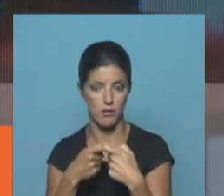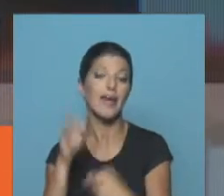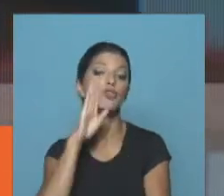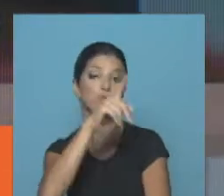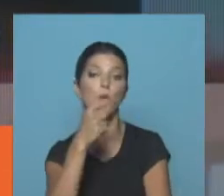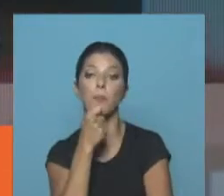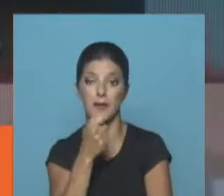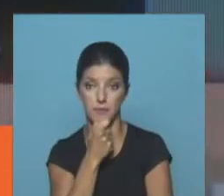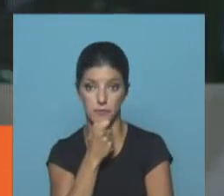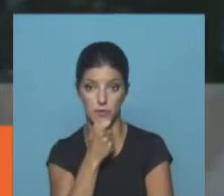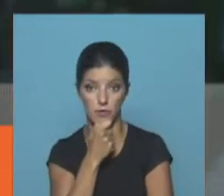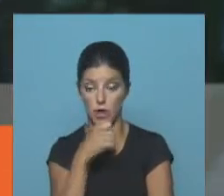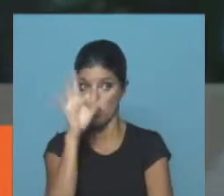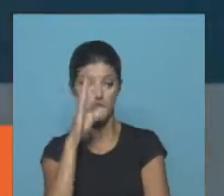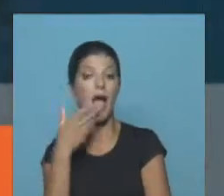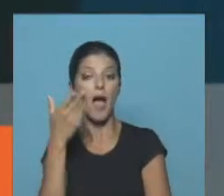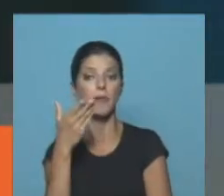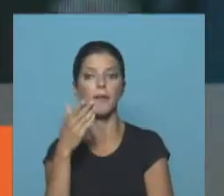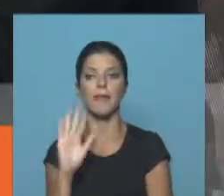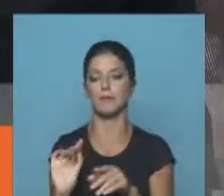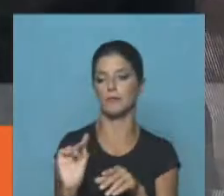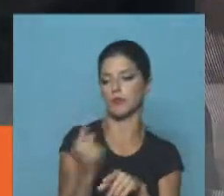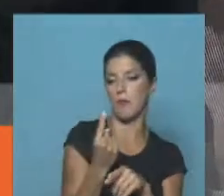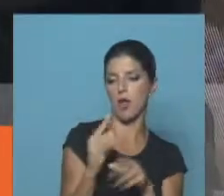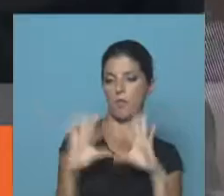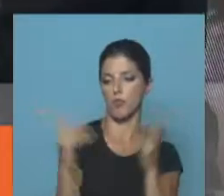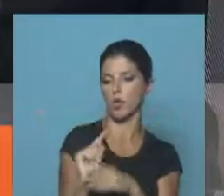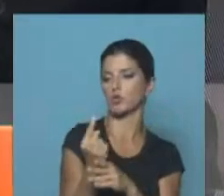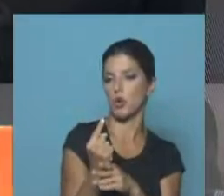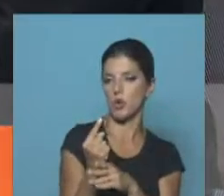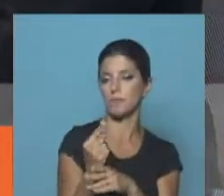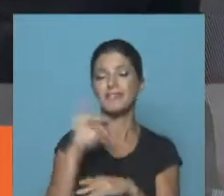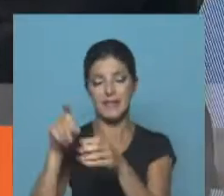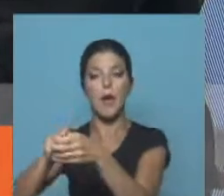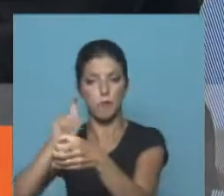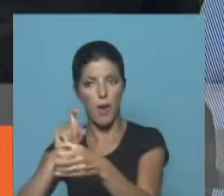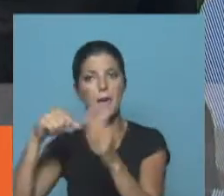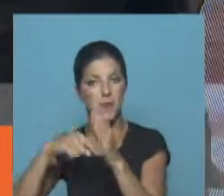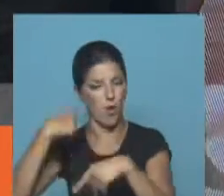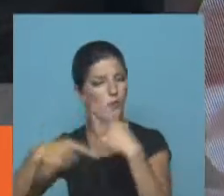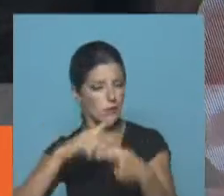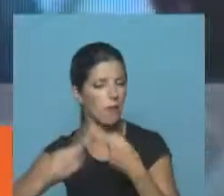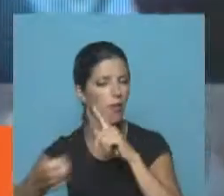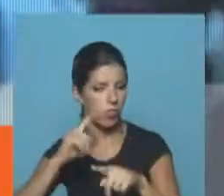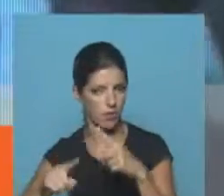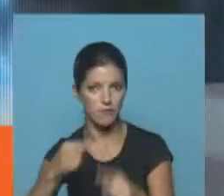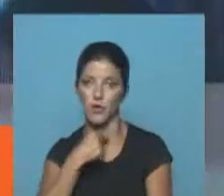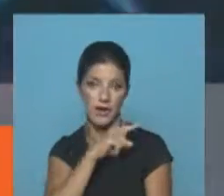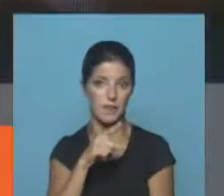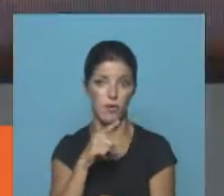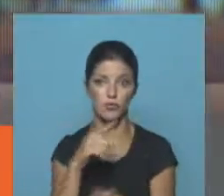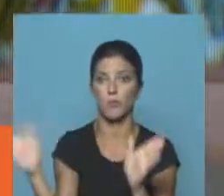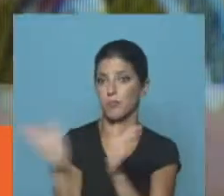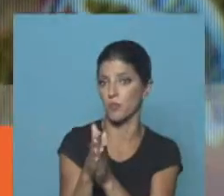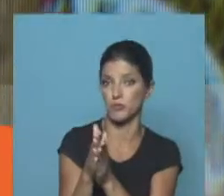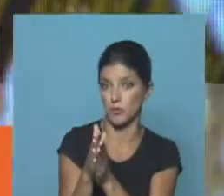Unidos. O sea, no están hablando de aislarse, simplemente, es decir, vamos a separarnos, pero vamos a seguir platicando. Ya no, lo que no queremos es dormir juntos. Ese es el